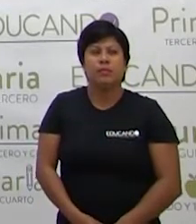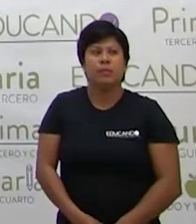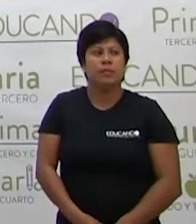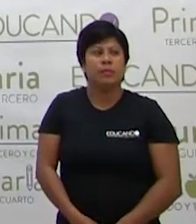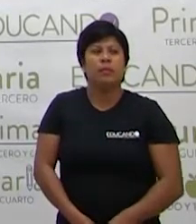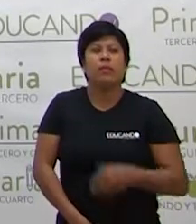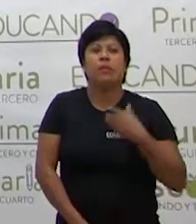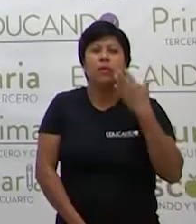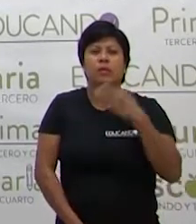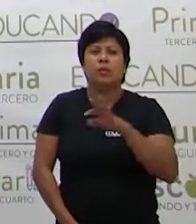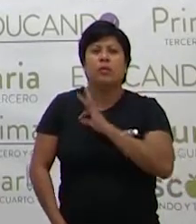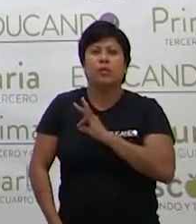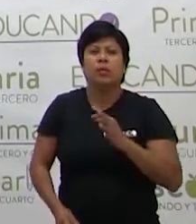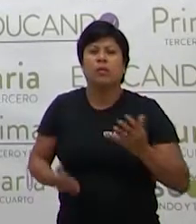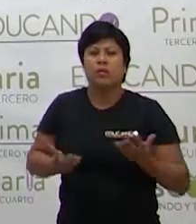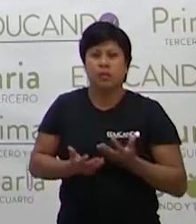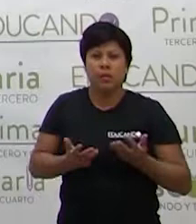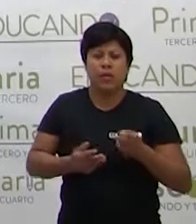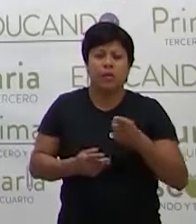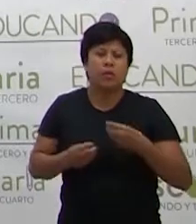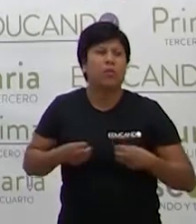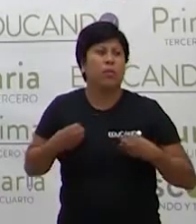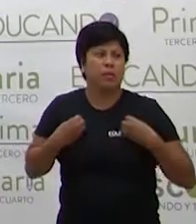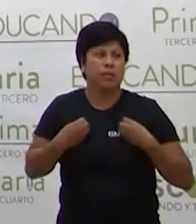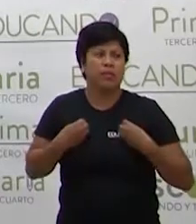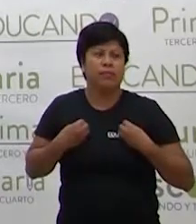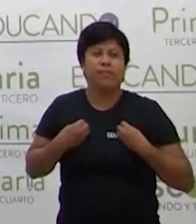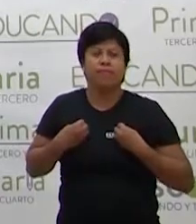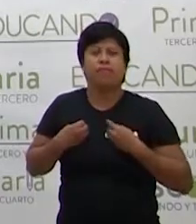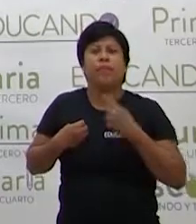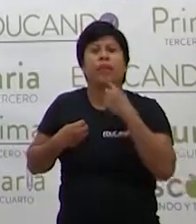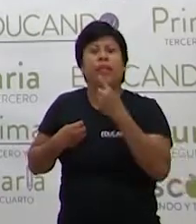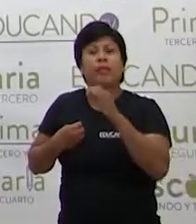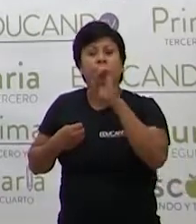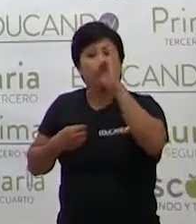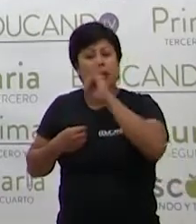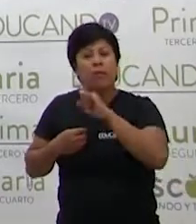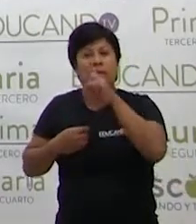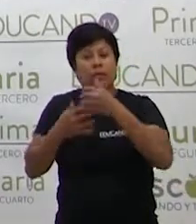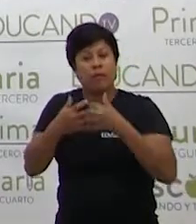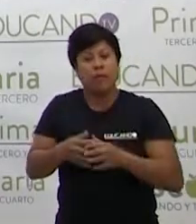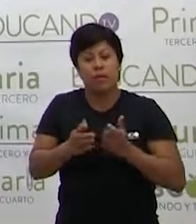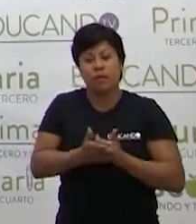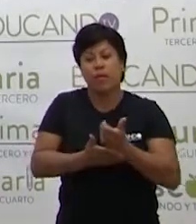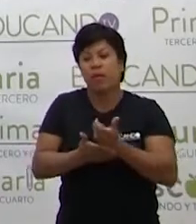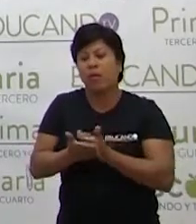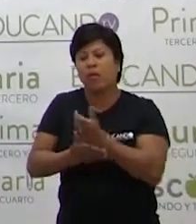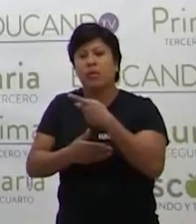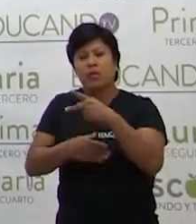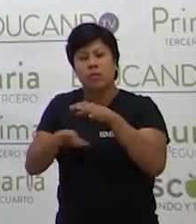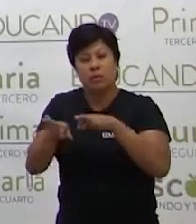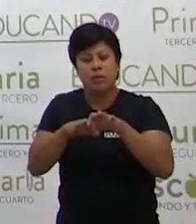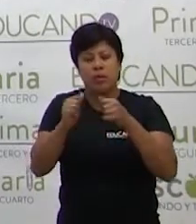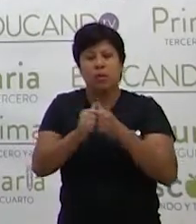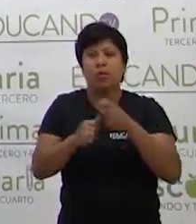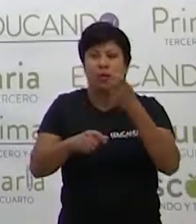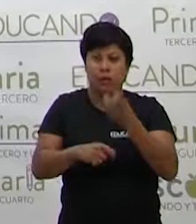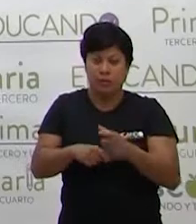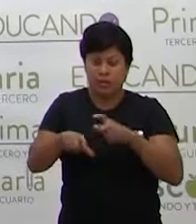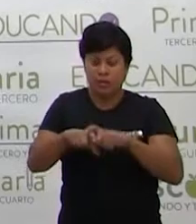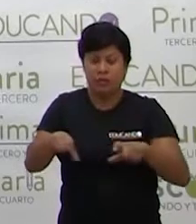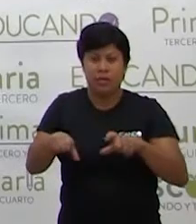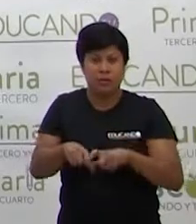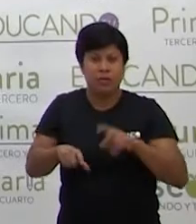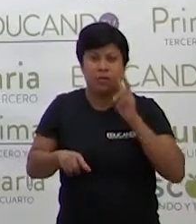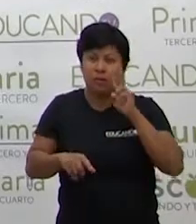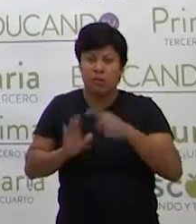Que yo sé que se presenta en la vida real. Dice, el jefe de una empresa pagó a sus empleados con los siguientes cheques. Te voy